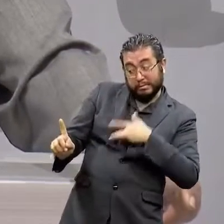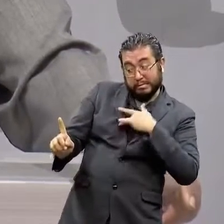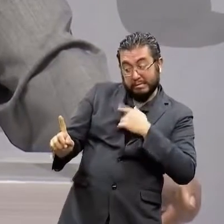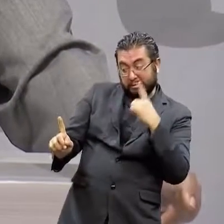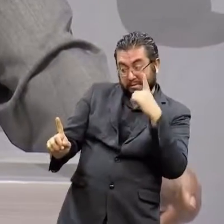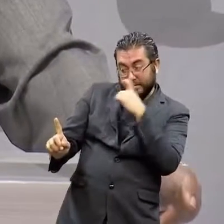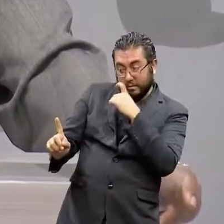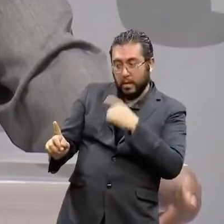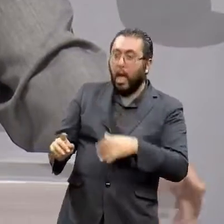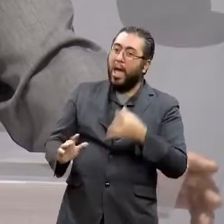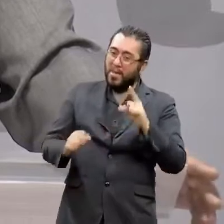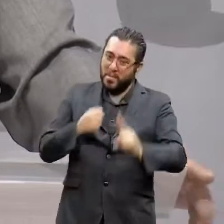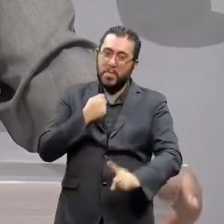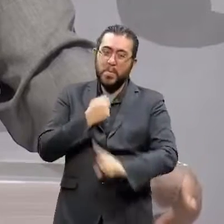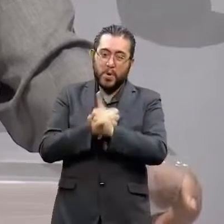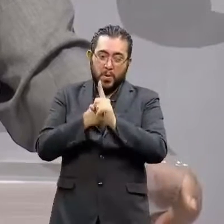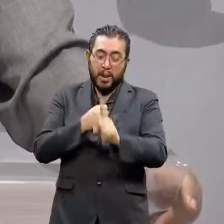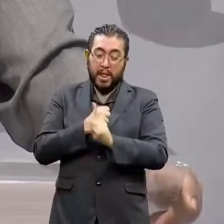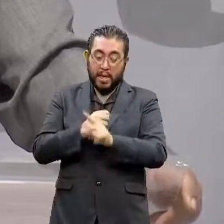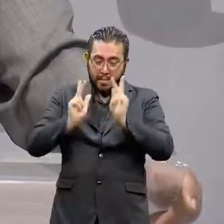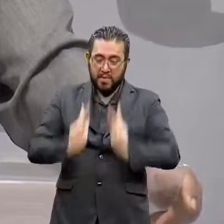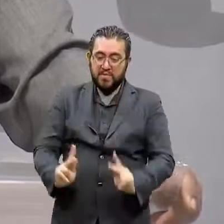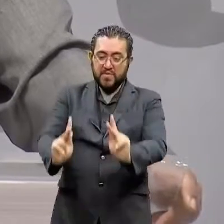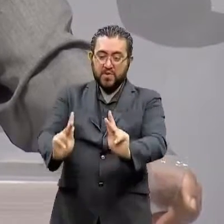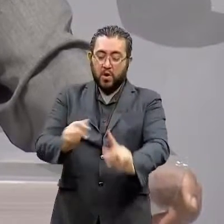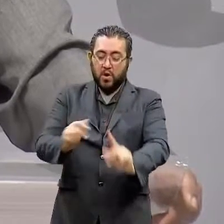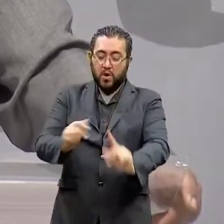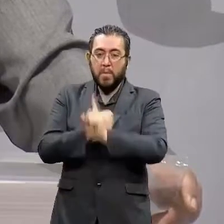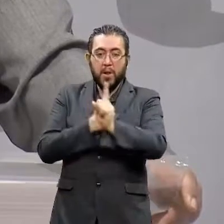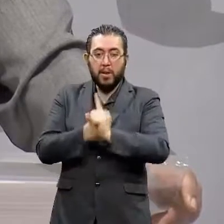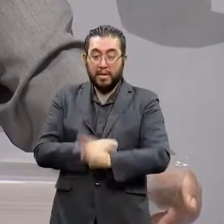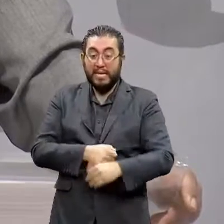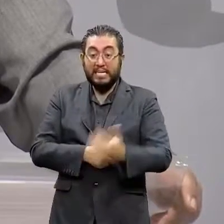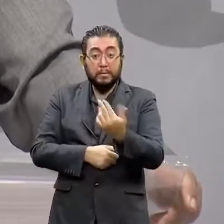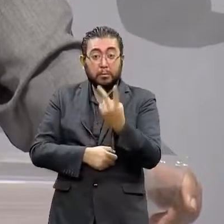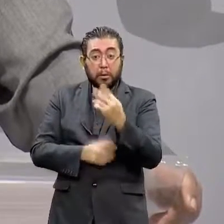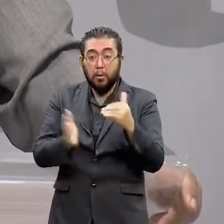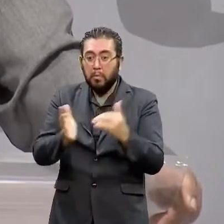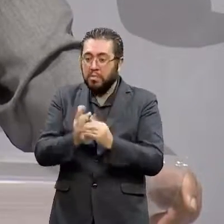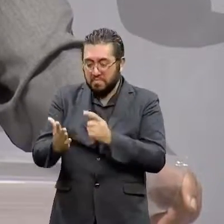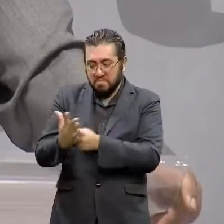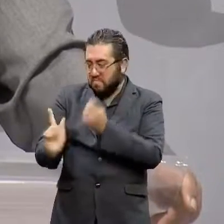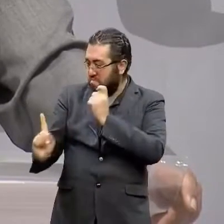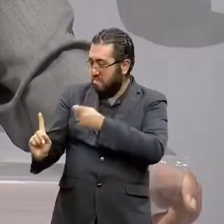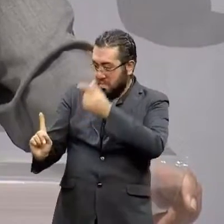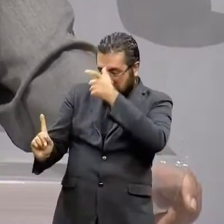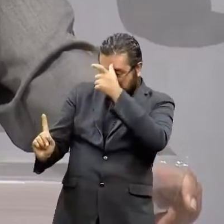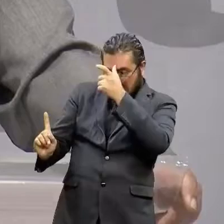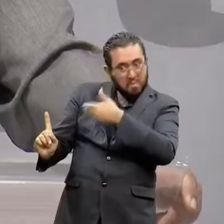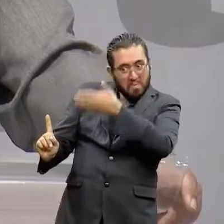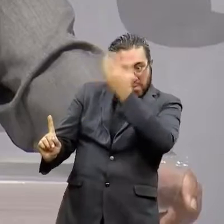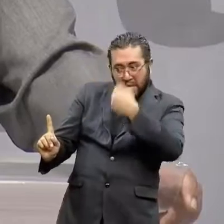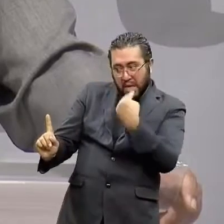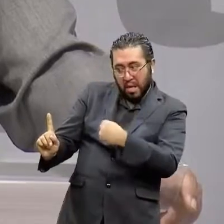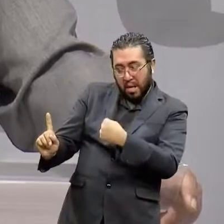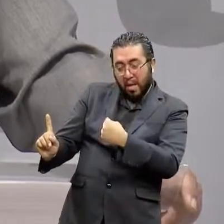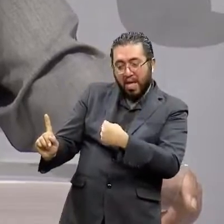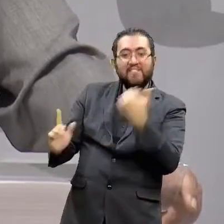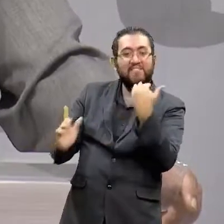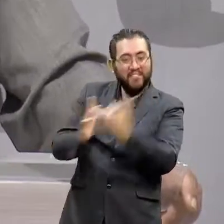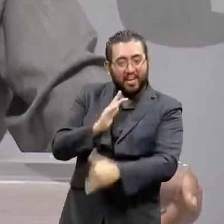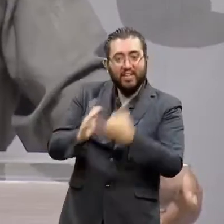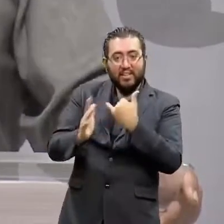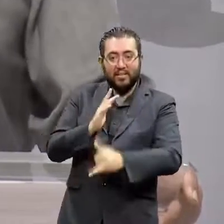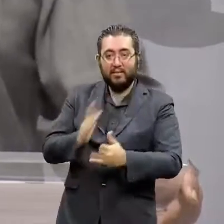forense arraigada más de 52,000 cuerpos identificar en las fosas comunes y en los servicios forenses en las